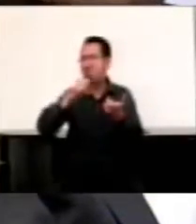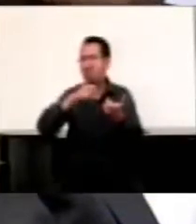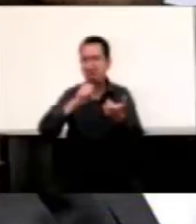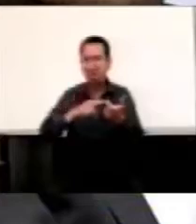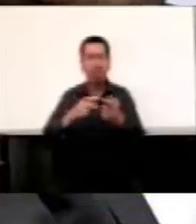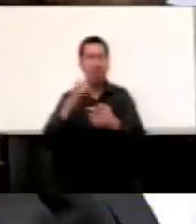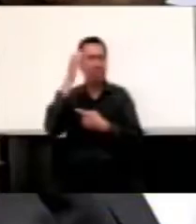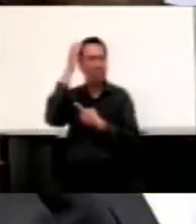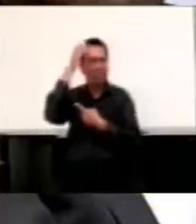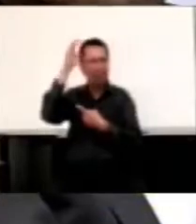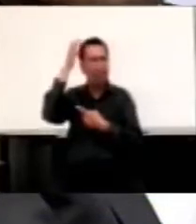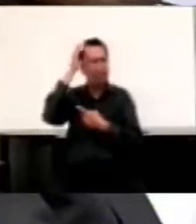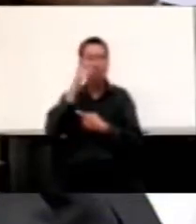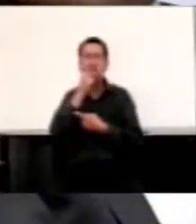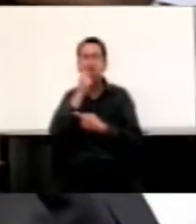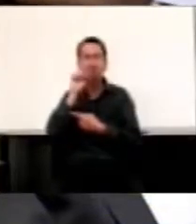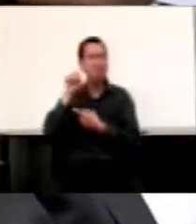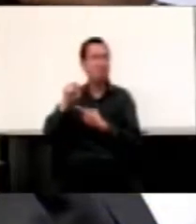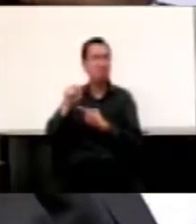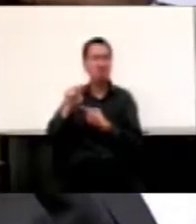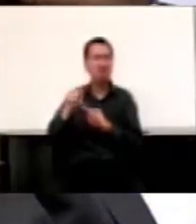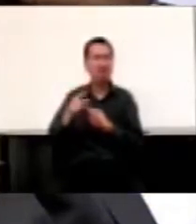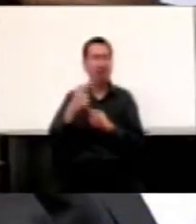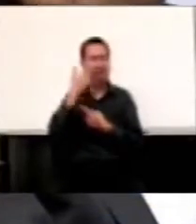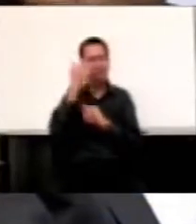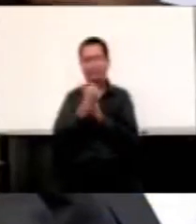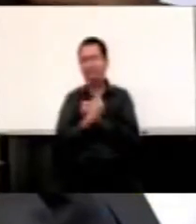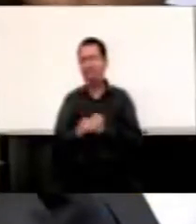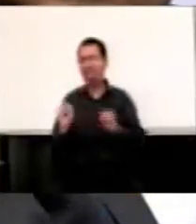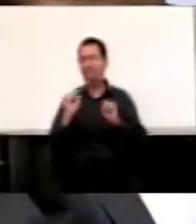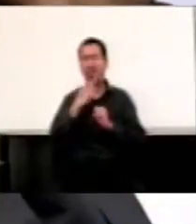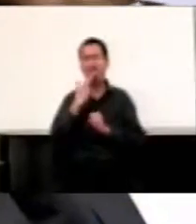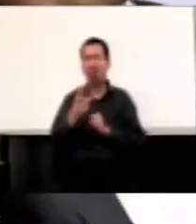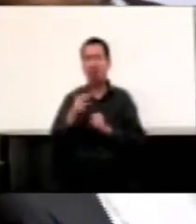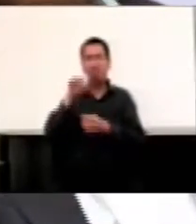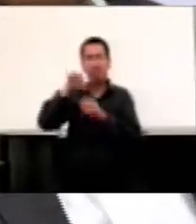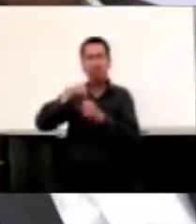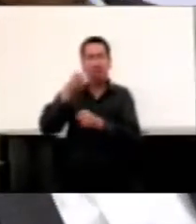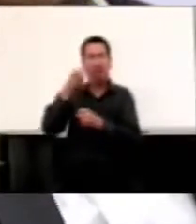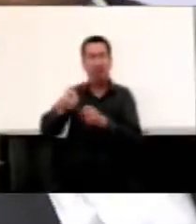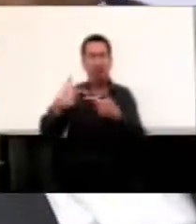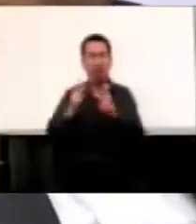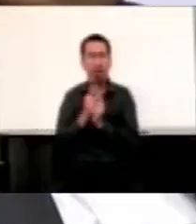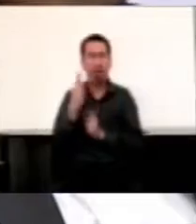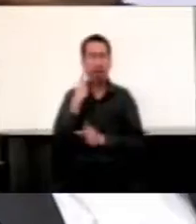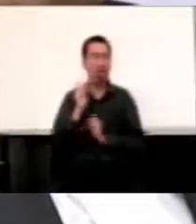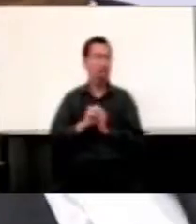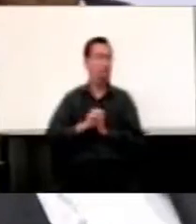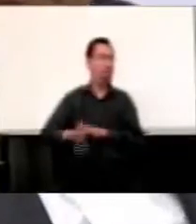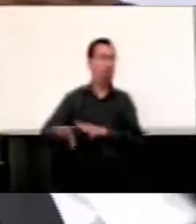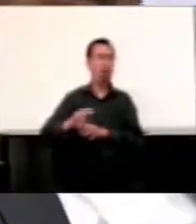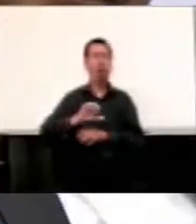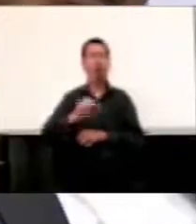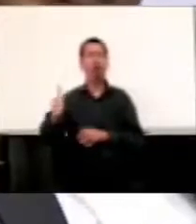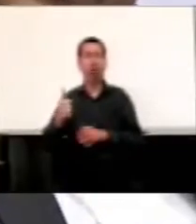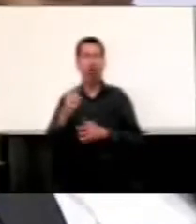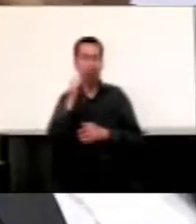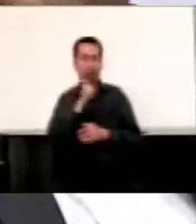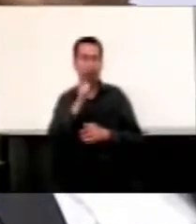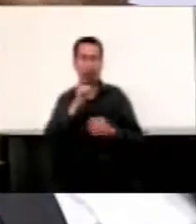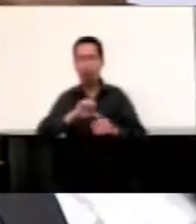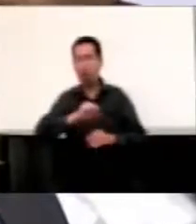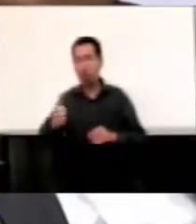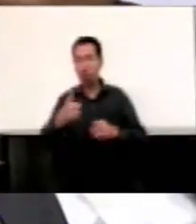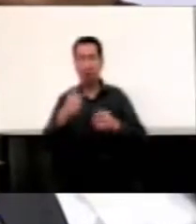pública. Otro aspecto que señalan como determinante para ese cambio por parte de la ciudadanía son las alianzas